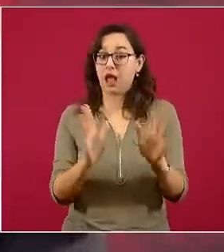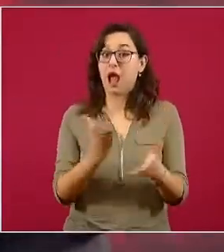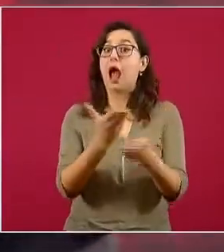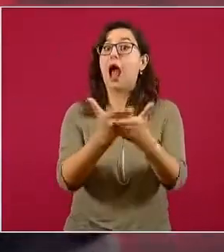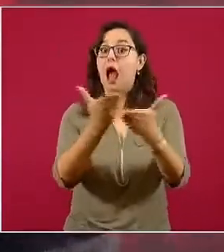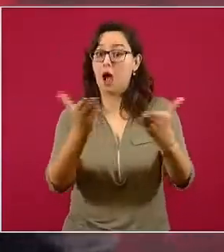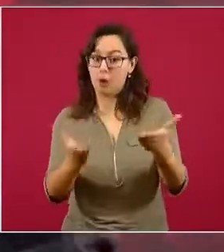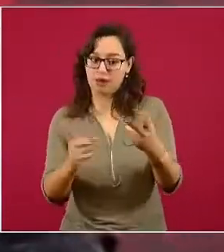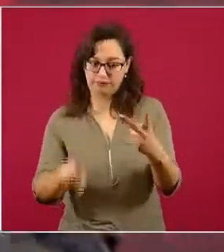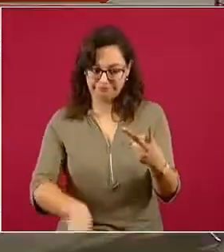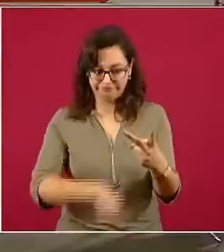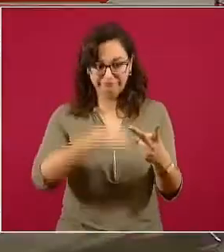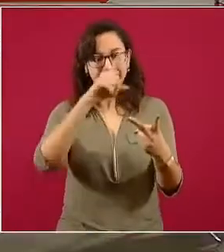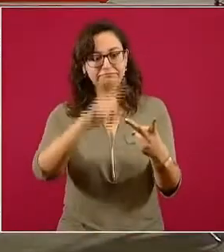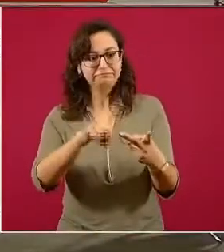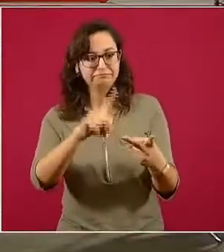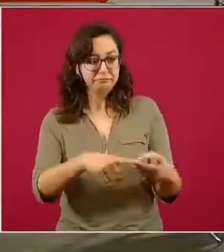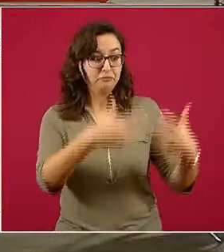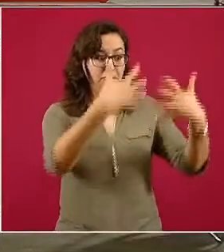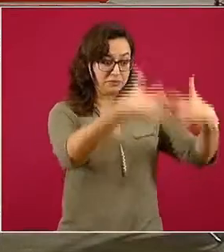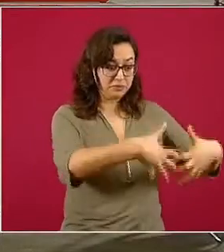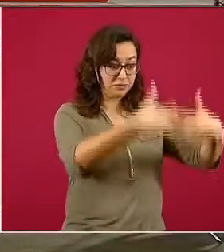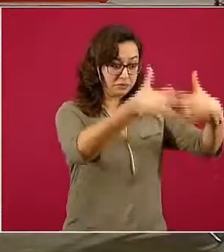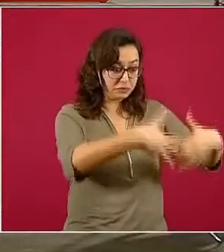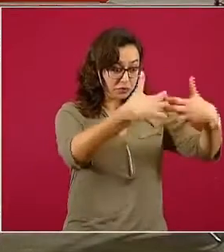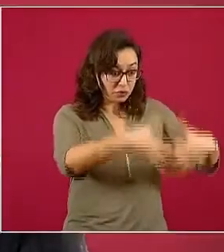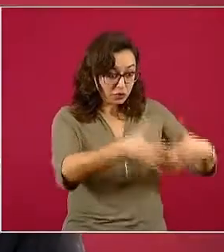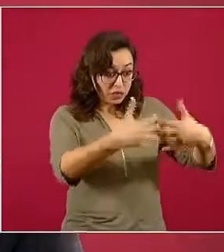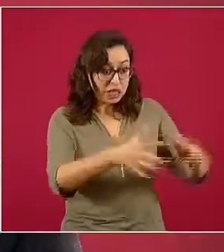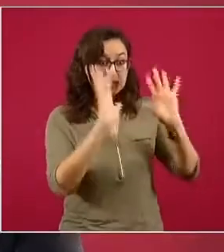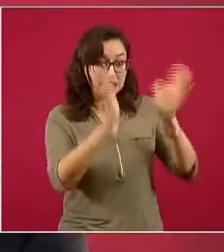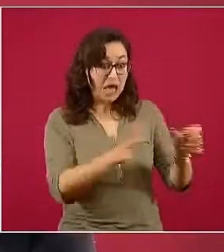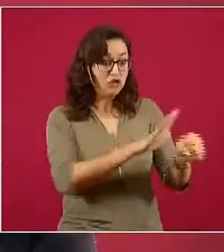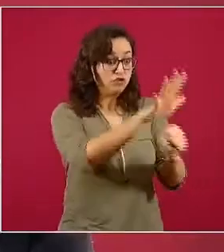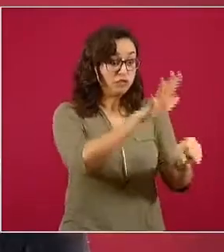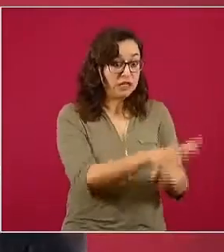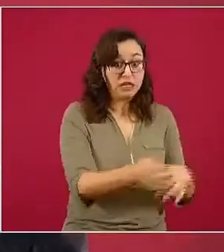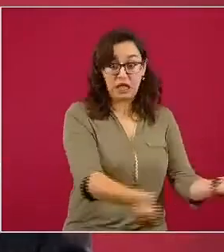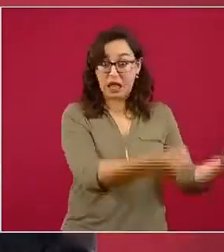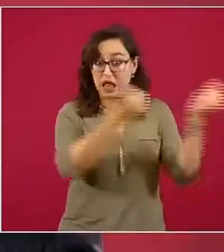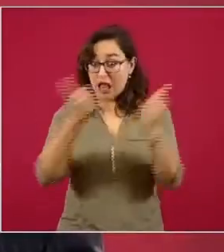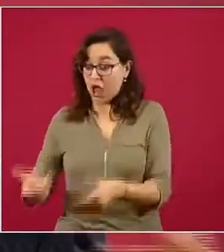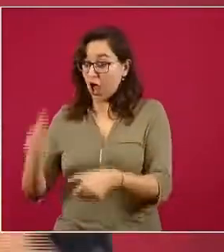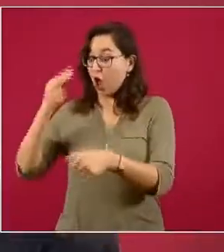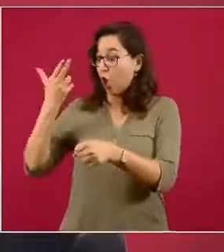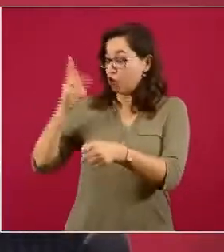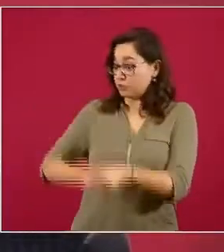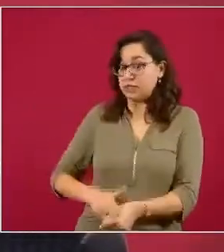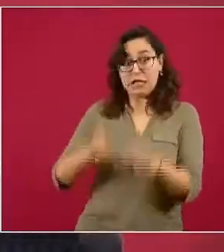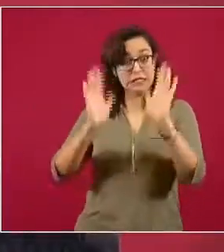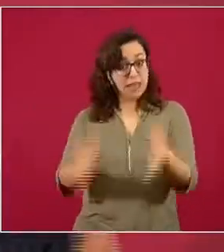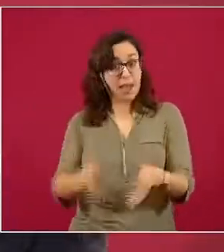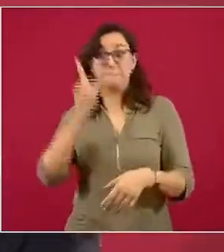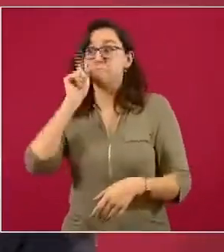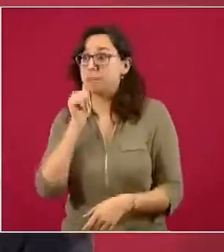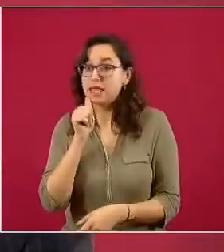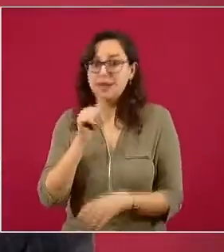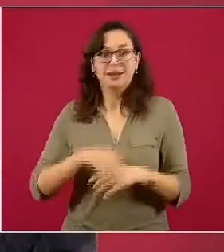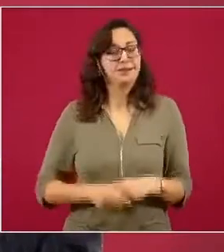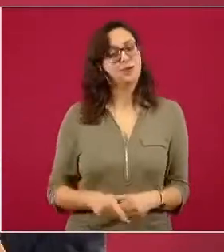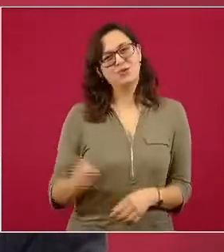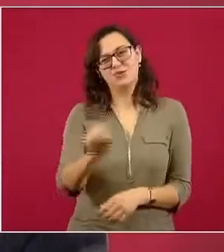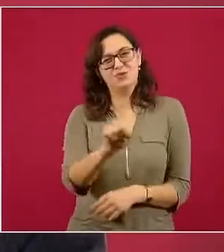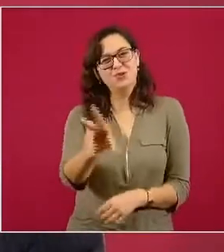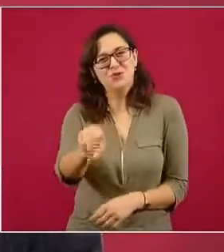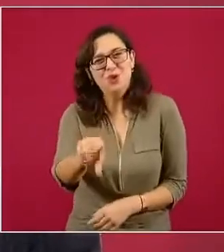fábricas a las unidades de salud? No, tiene que transportarse,